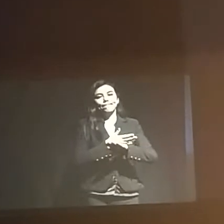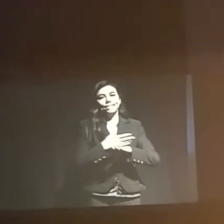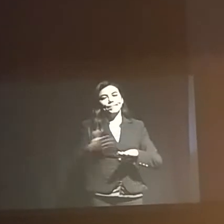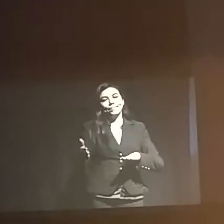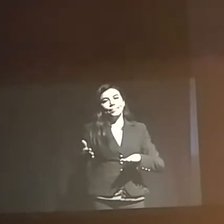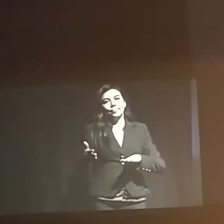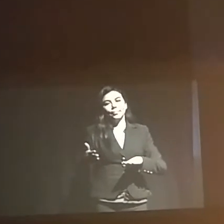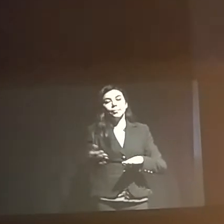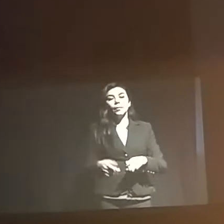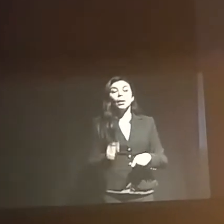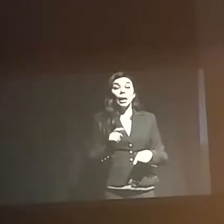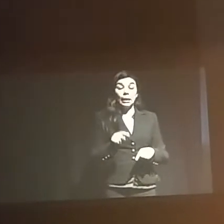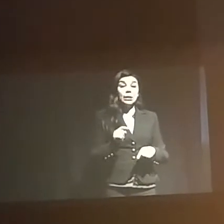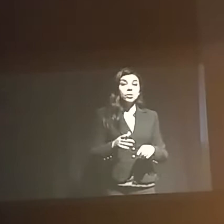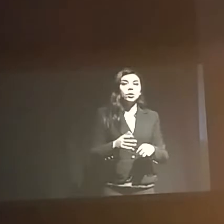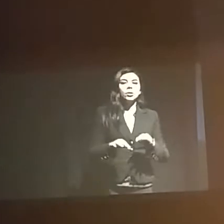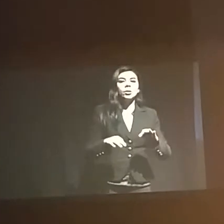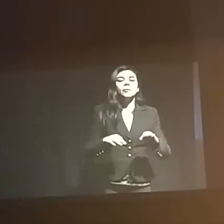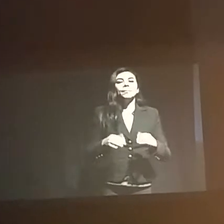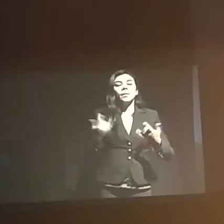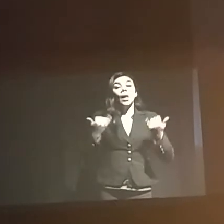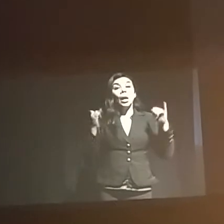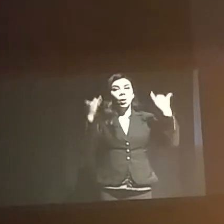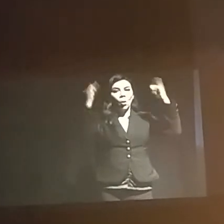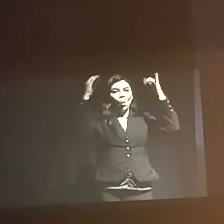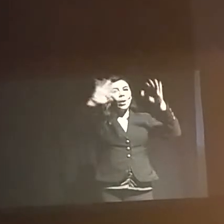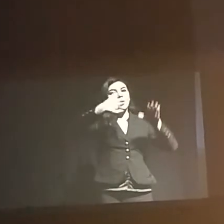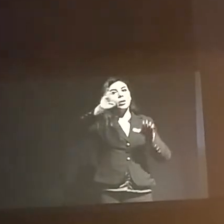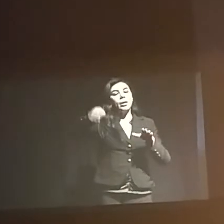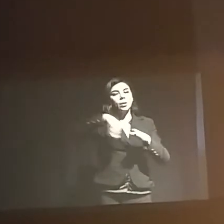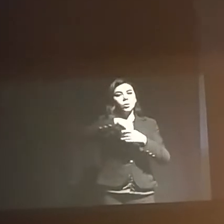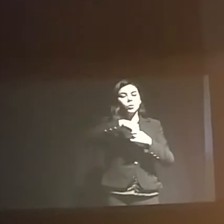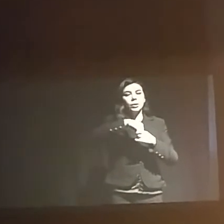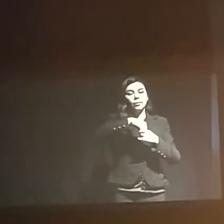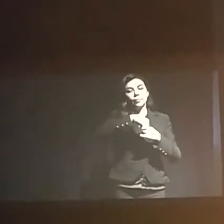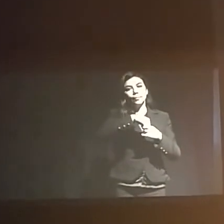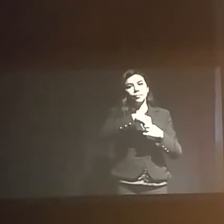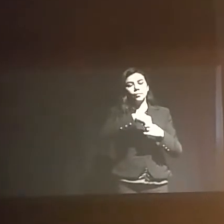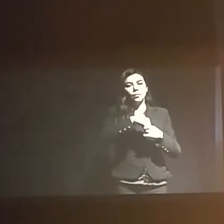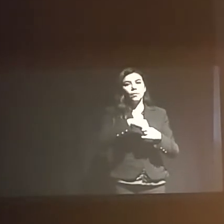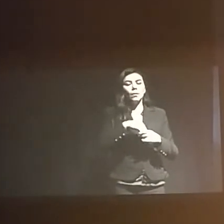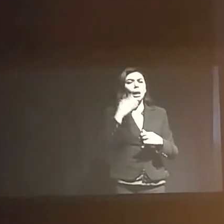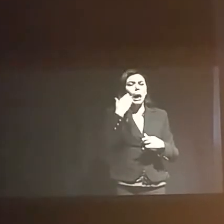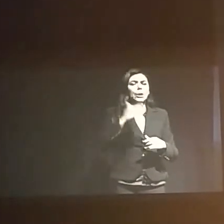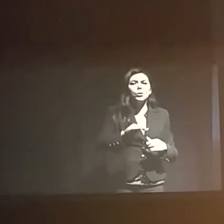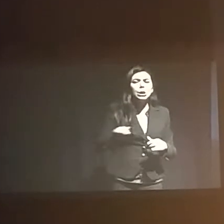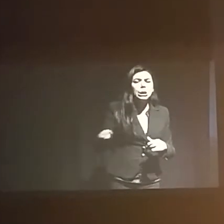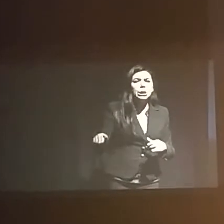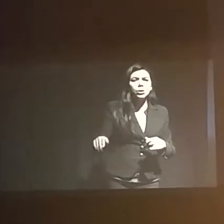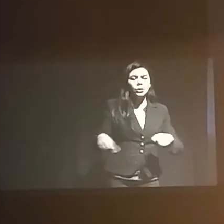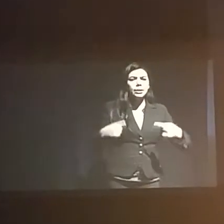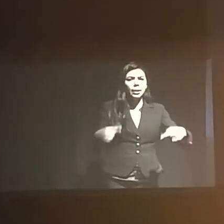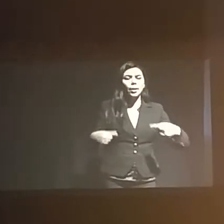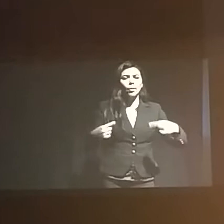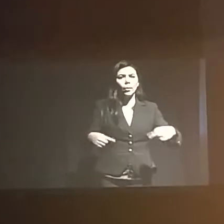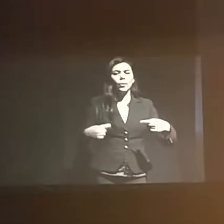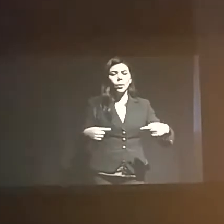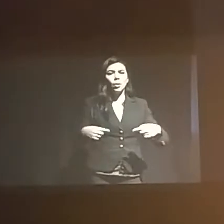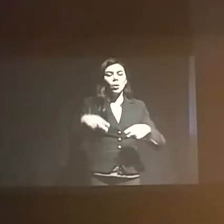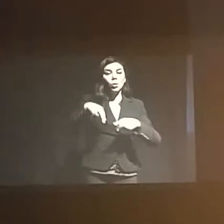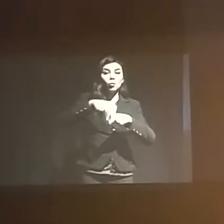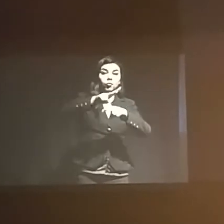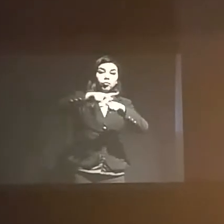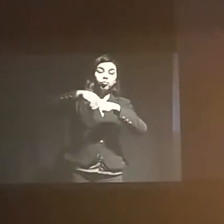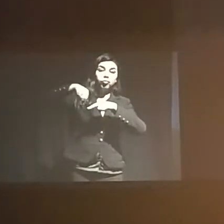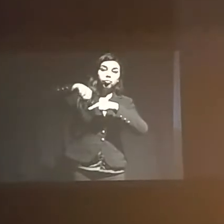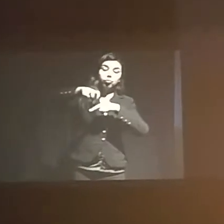vemos en uso, en las imágenes de abajo, los juegos inclusivos. Hay uno que está con un chico en silla de ruedas, pero en otro está en un columpio una